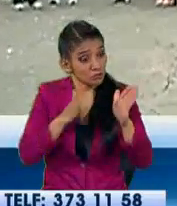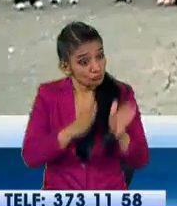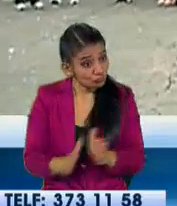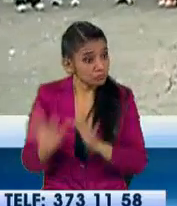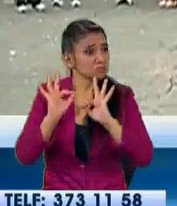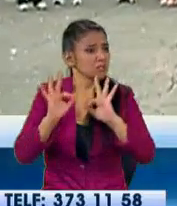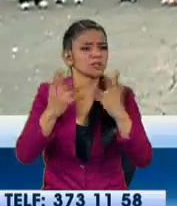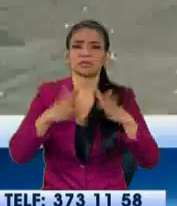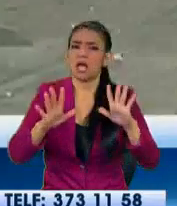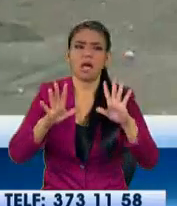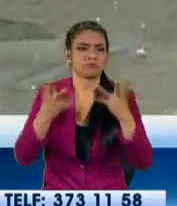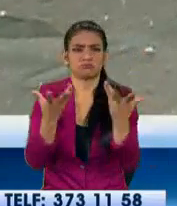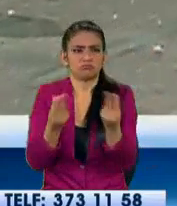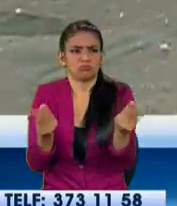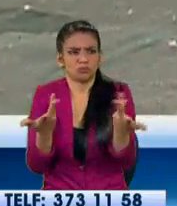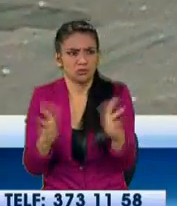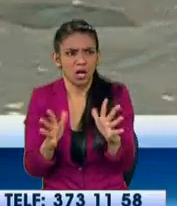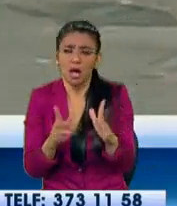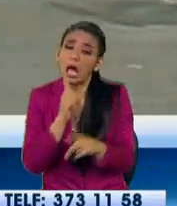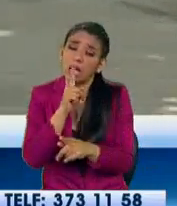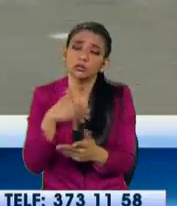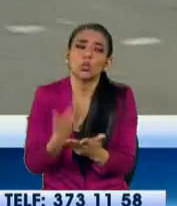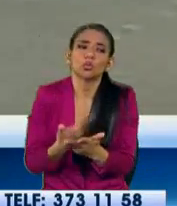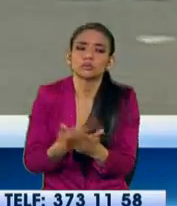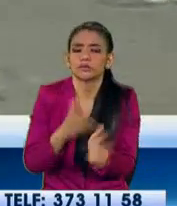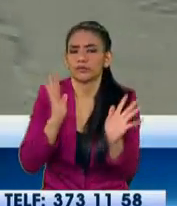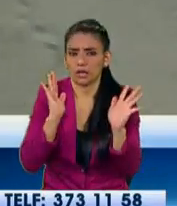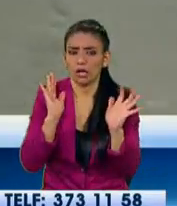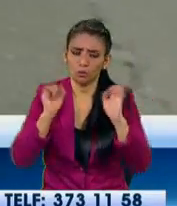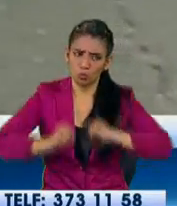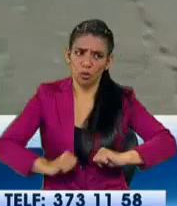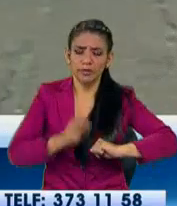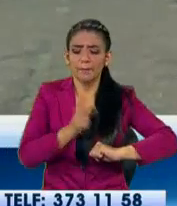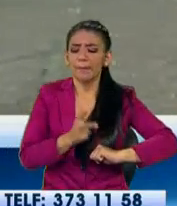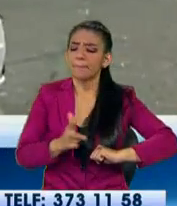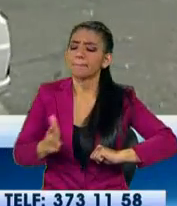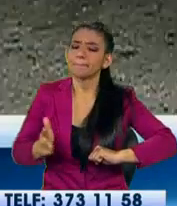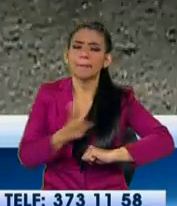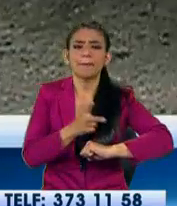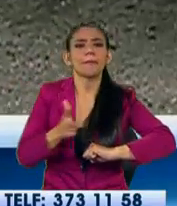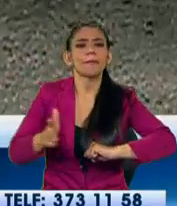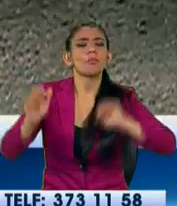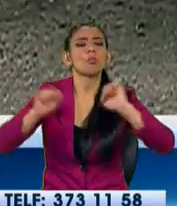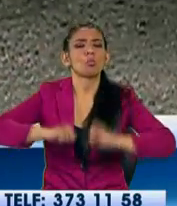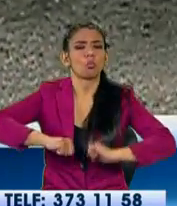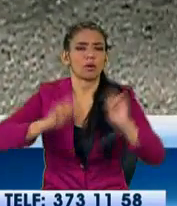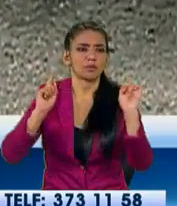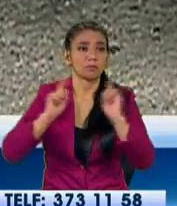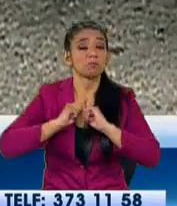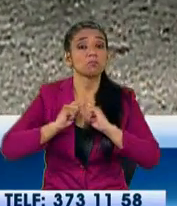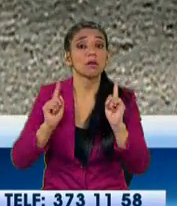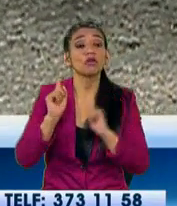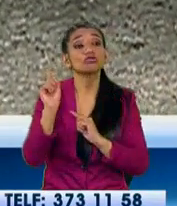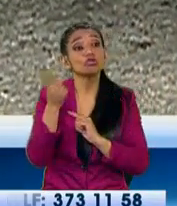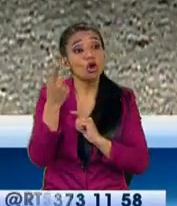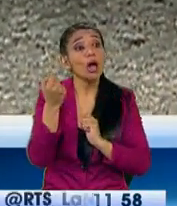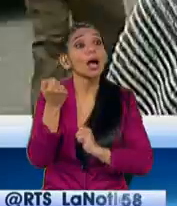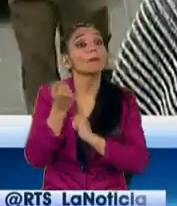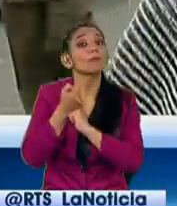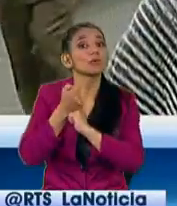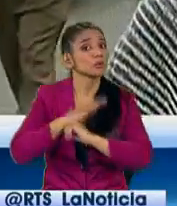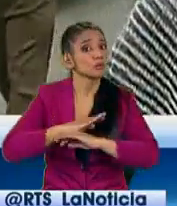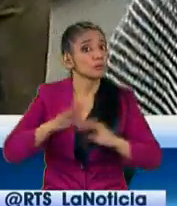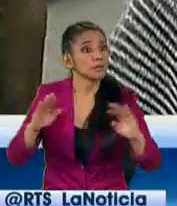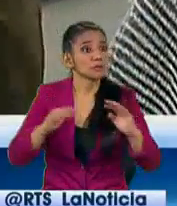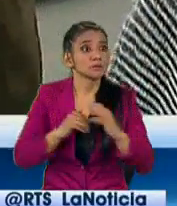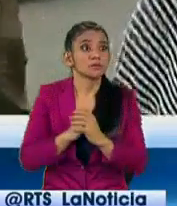erradicaron el mal ese sería un justificativo para ahora poder ocupar los parqueaderos solo aquellos que colaboraron